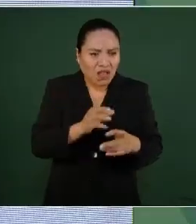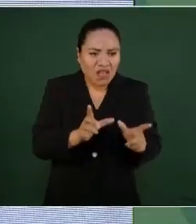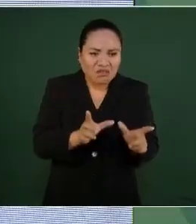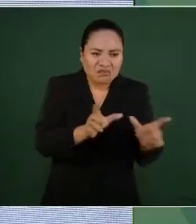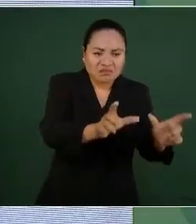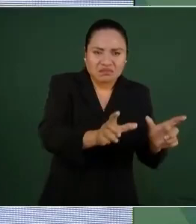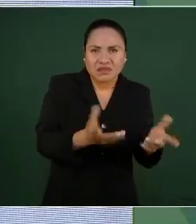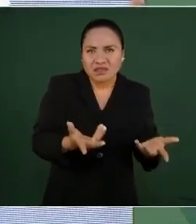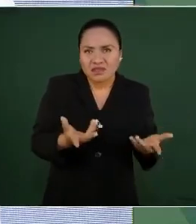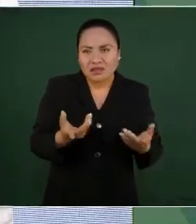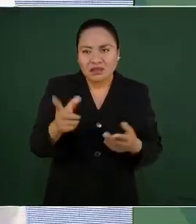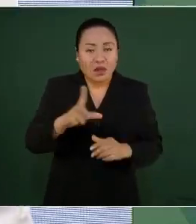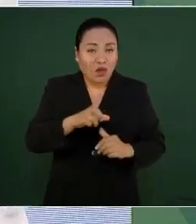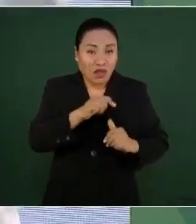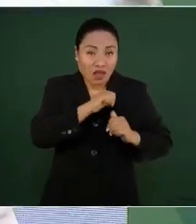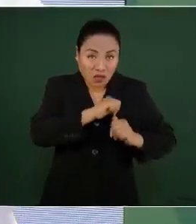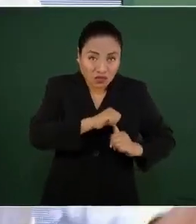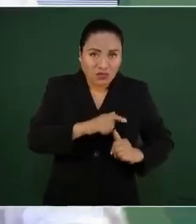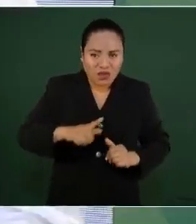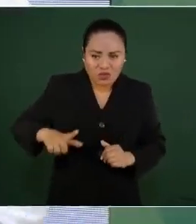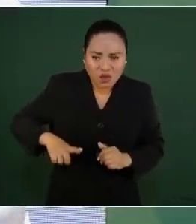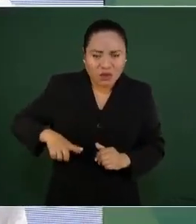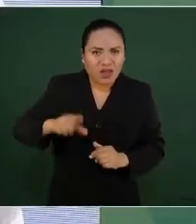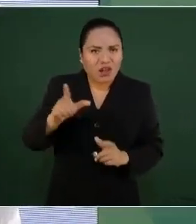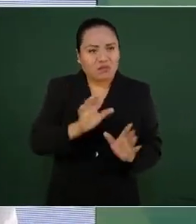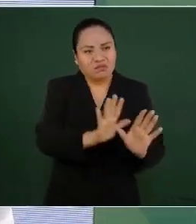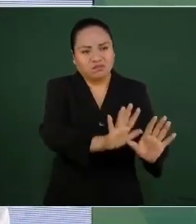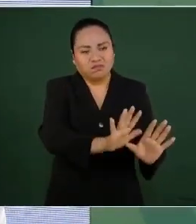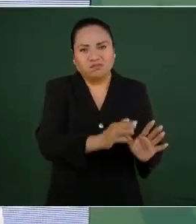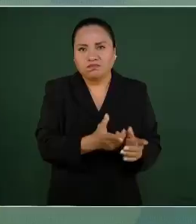a bloquear a otro país.